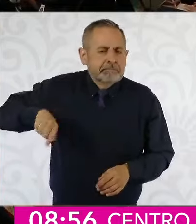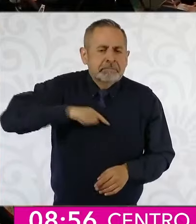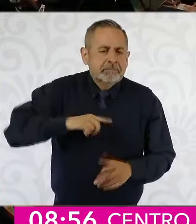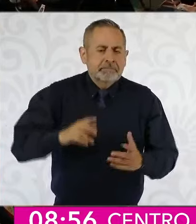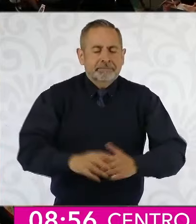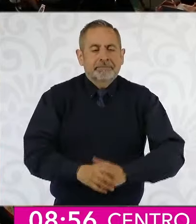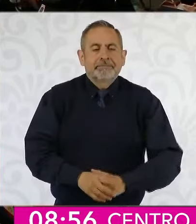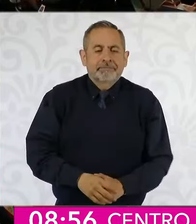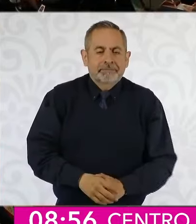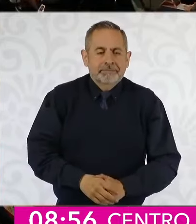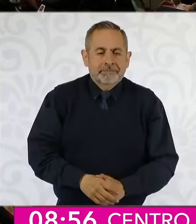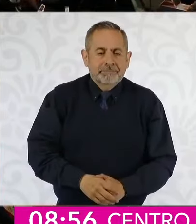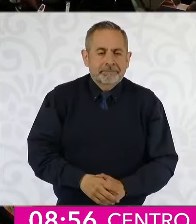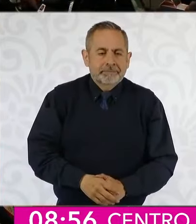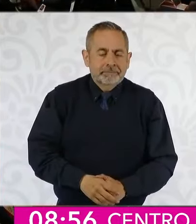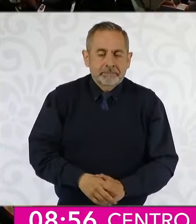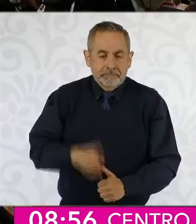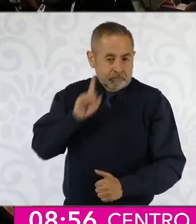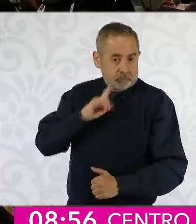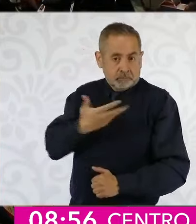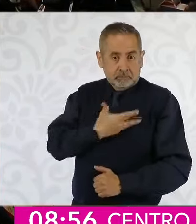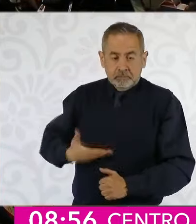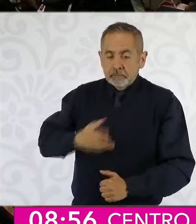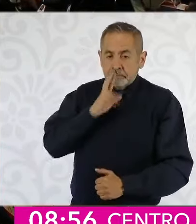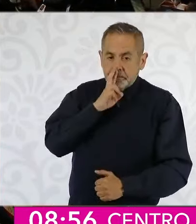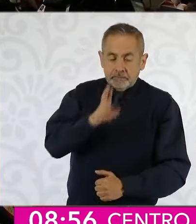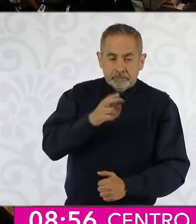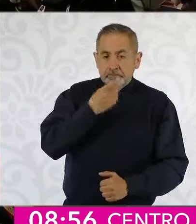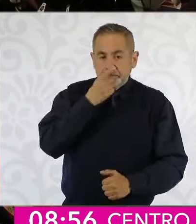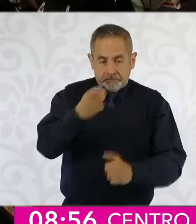Ahora, estamos hablando ahora